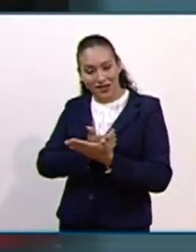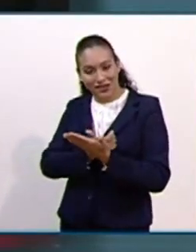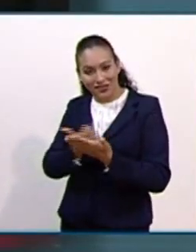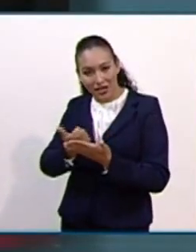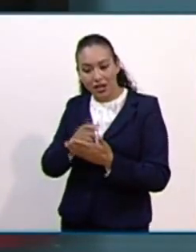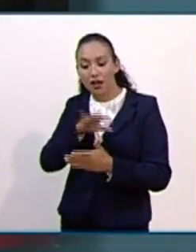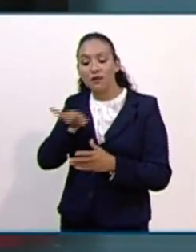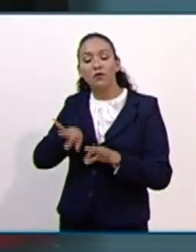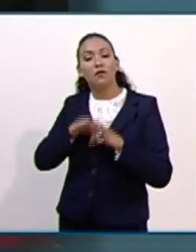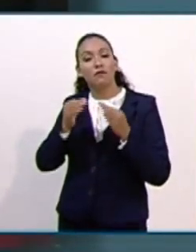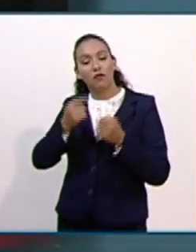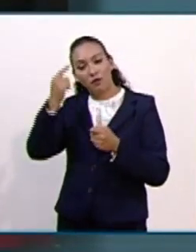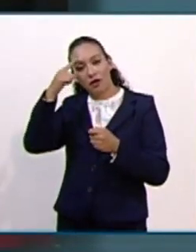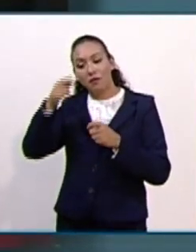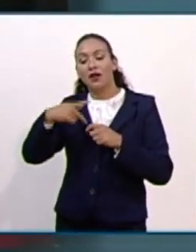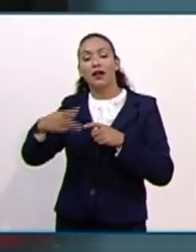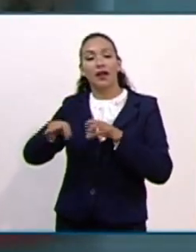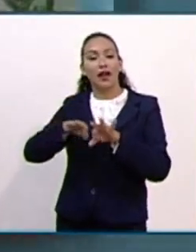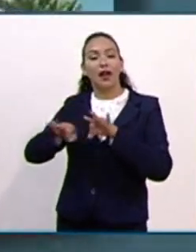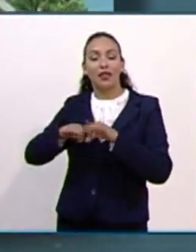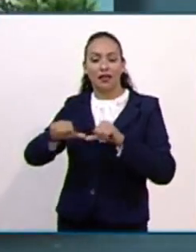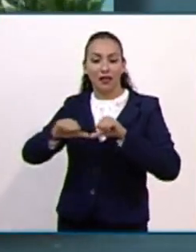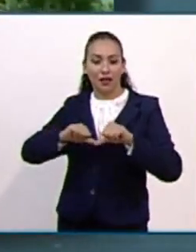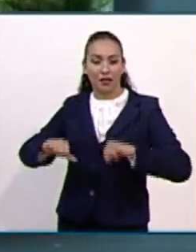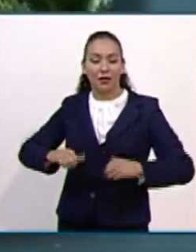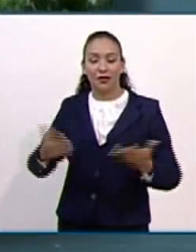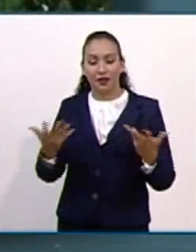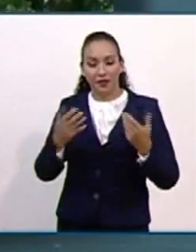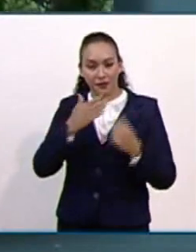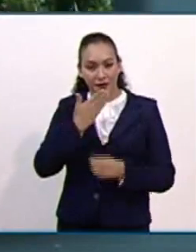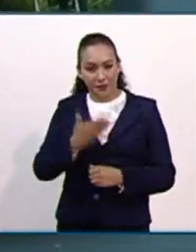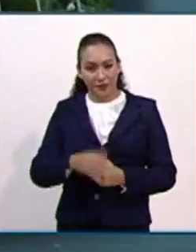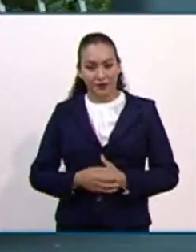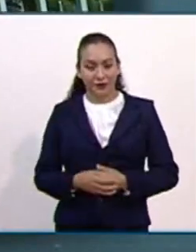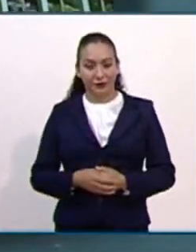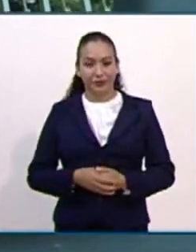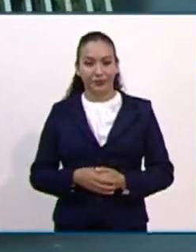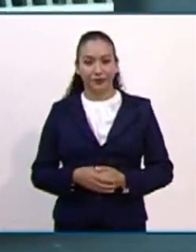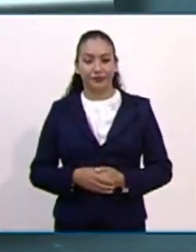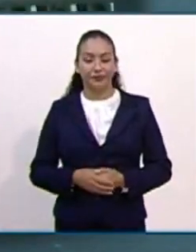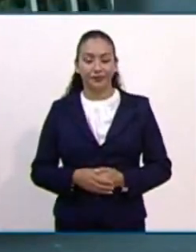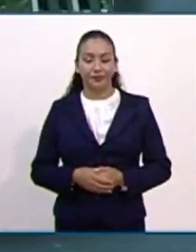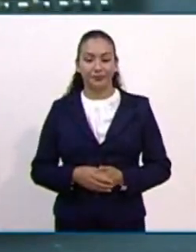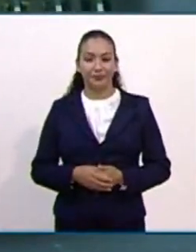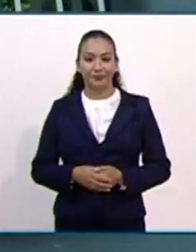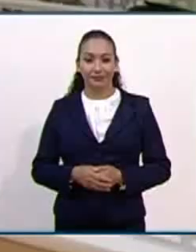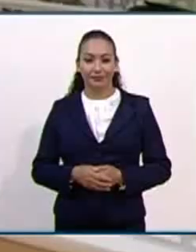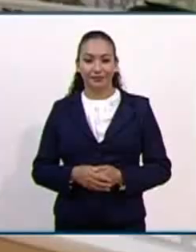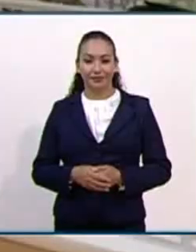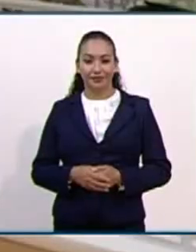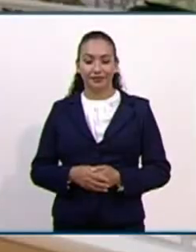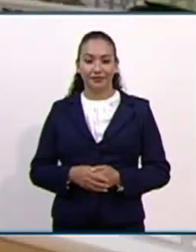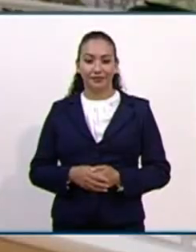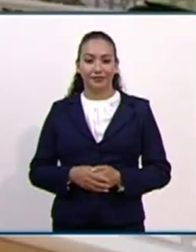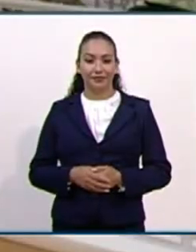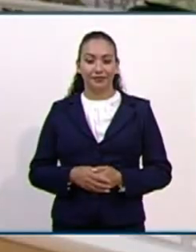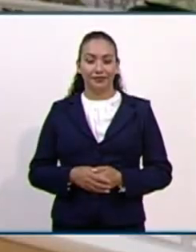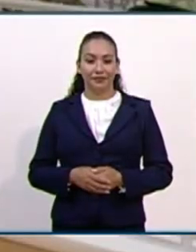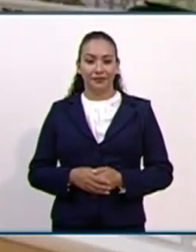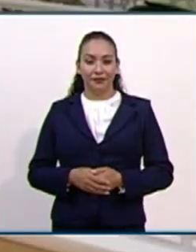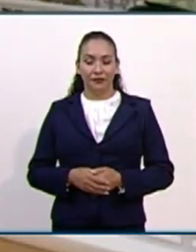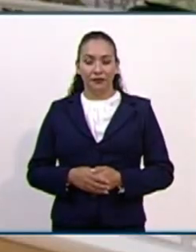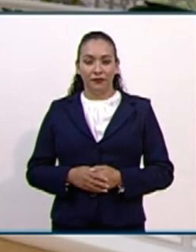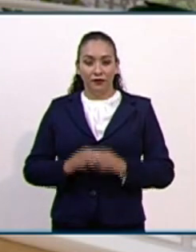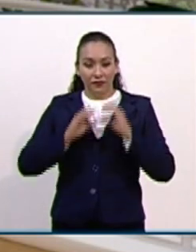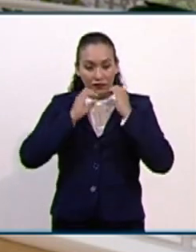los recursos necesarios para sus actividades. Para el canal del Poder Judicial de la Federación, Jesús Daza. La